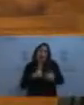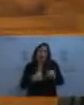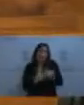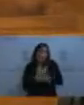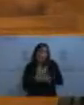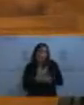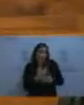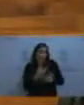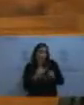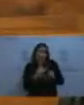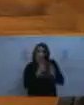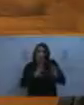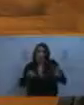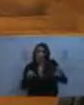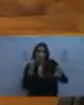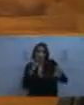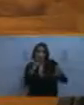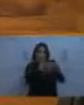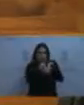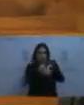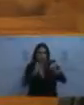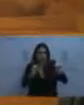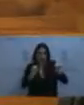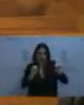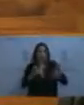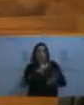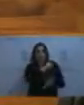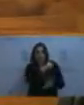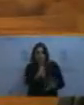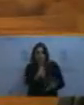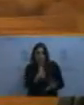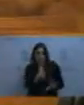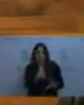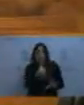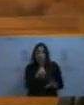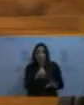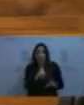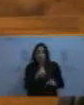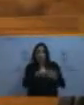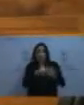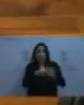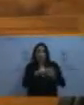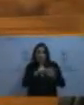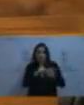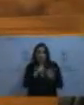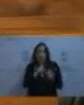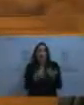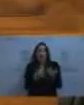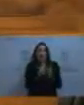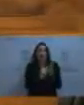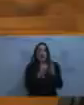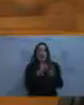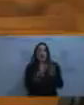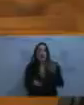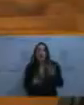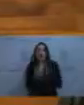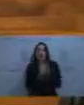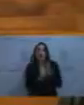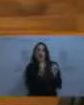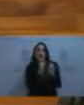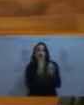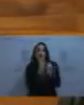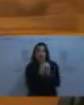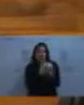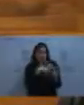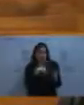de la página. Y, por supuesto, advertimos ya que los criterios de valoración en esa plaza no tenían puntuación alguna, porque lo pueda comprobar